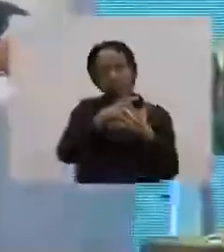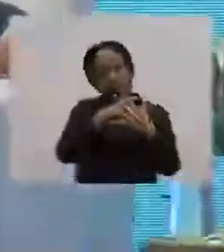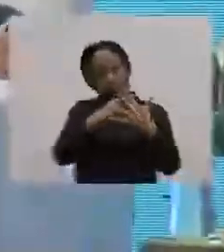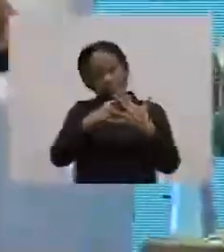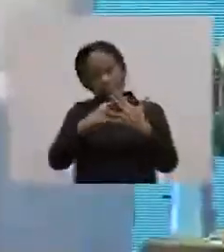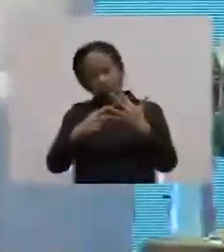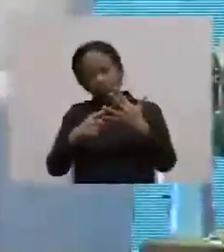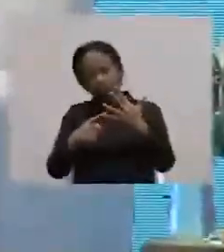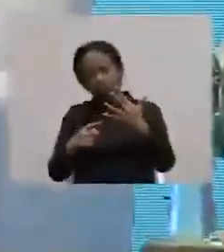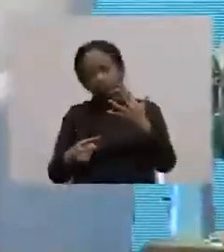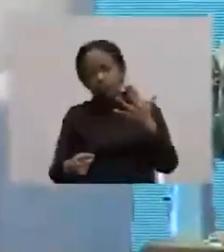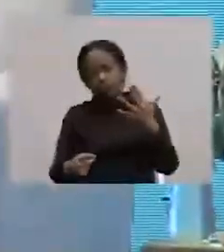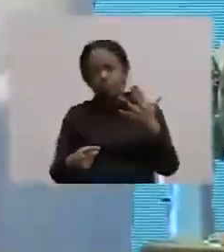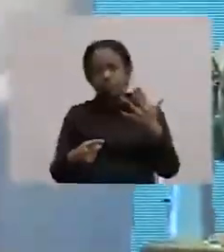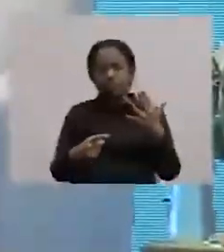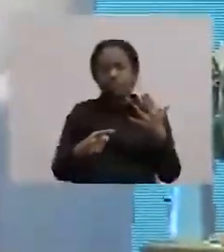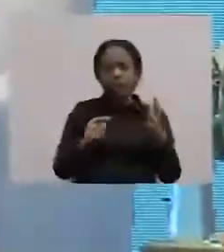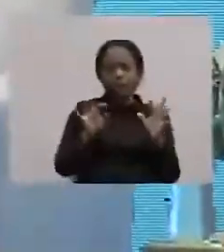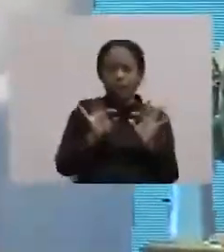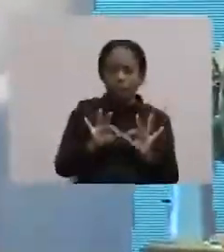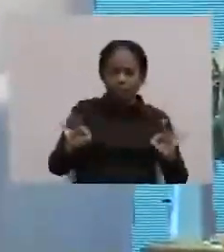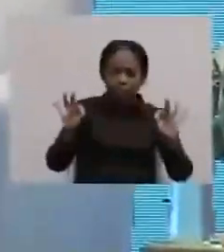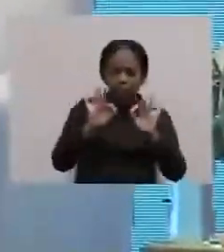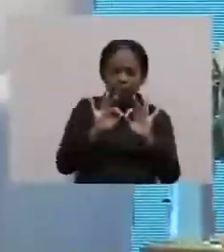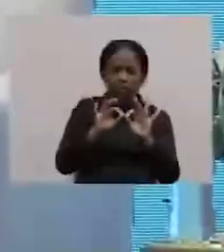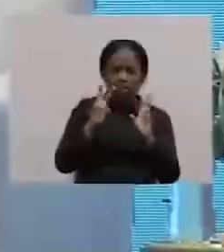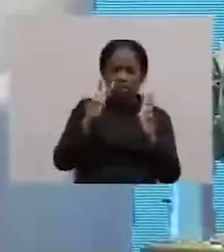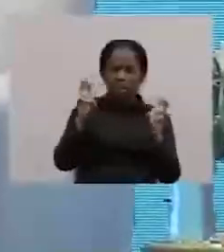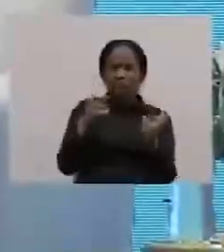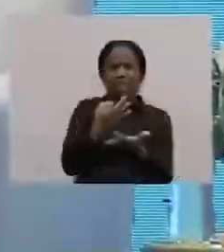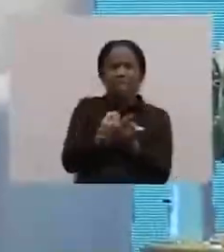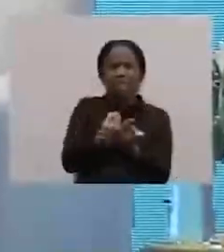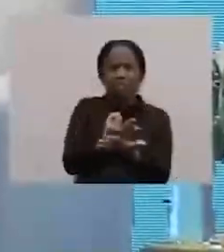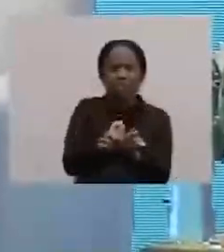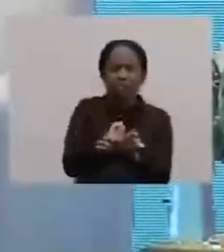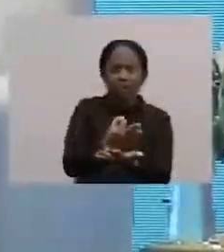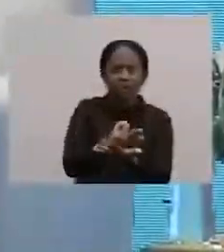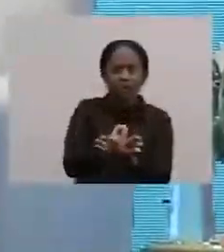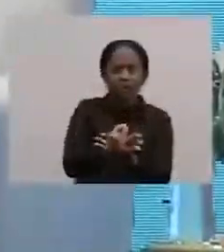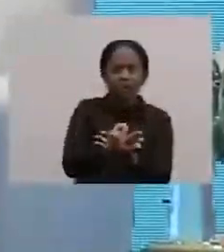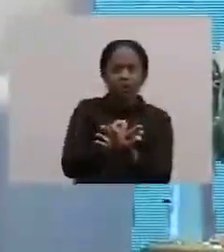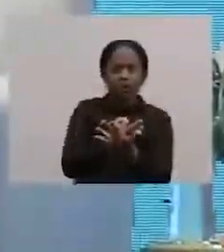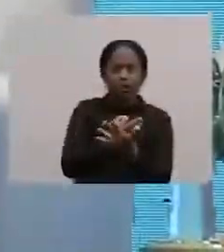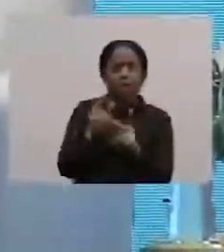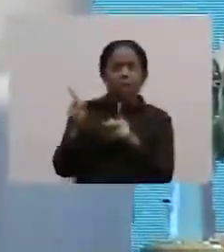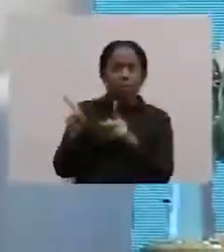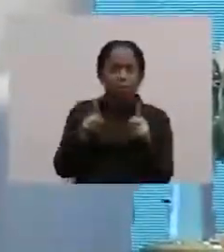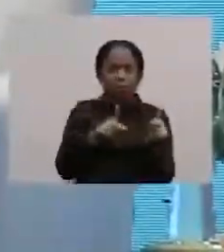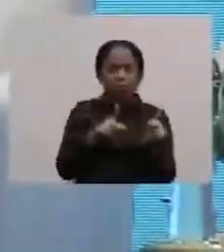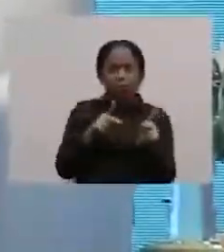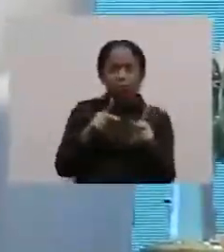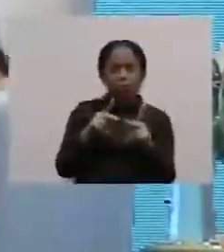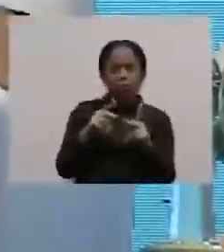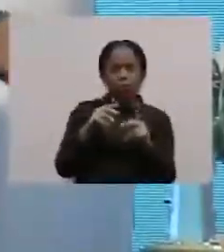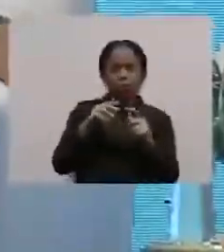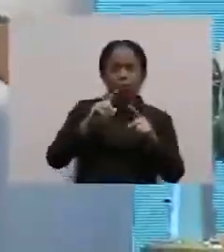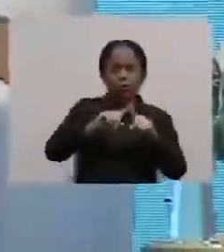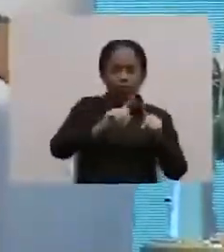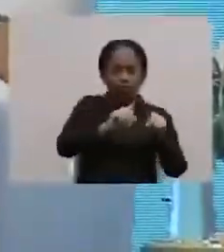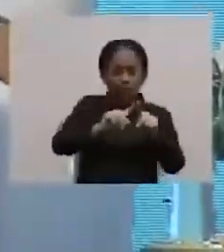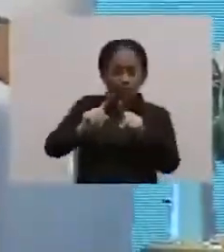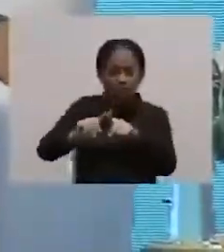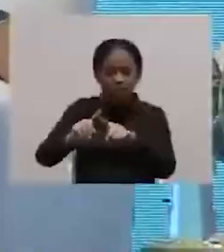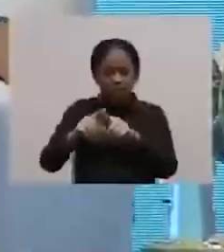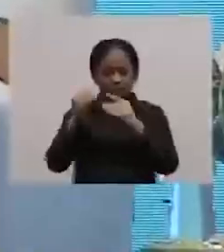Está planteando temas importantes sobre el tema del financiamiento de los procesos electorales, límites para